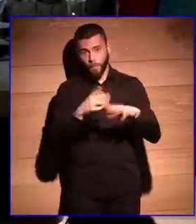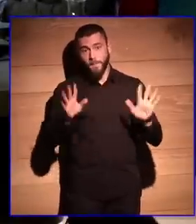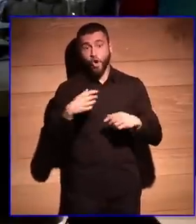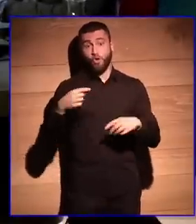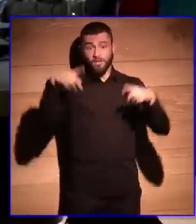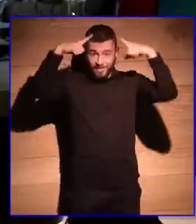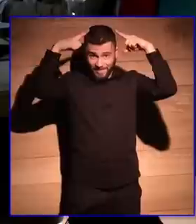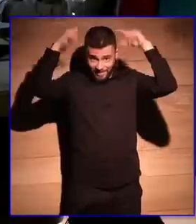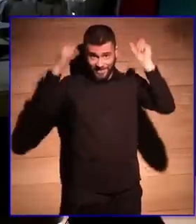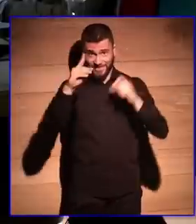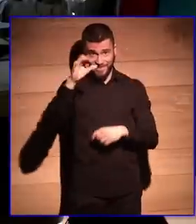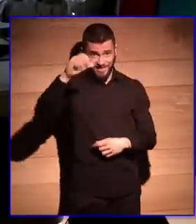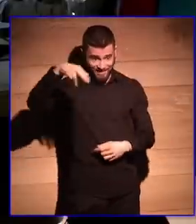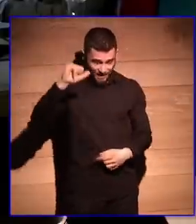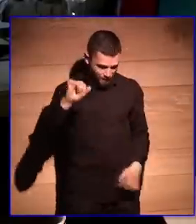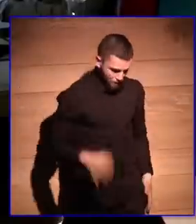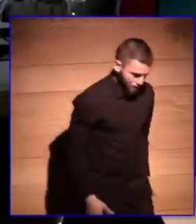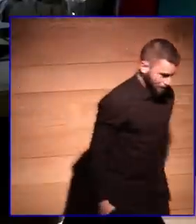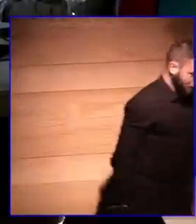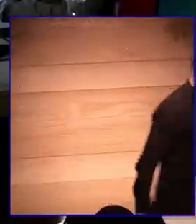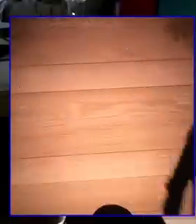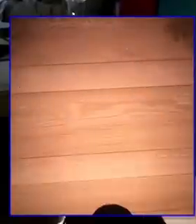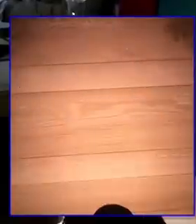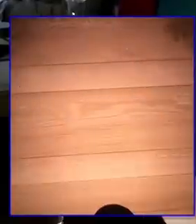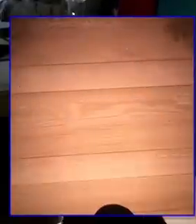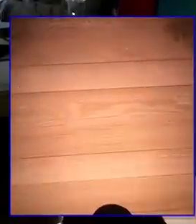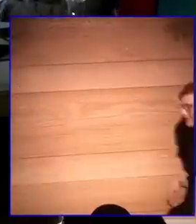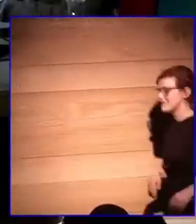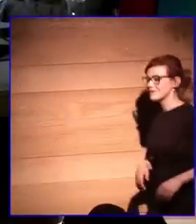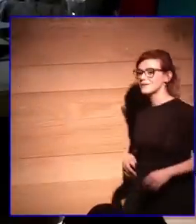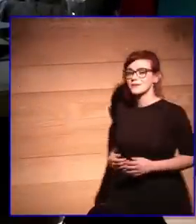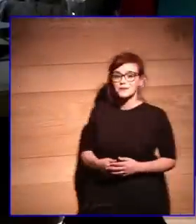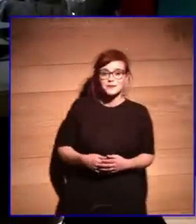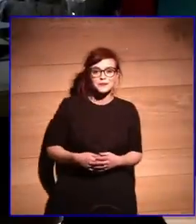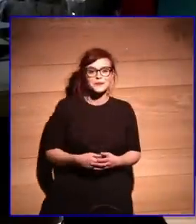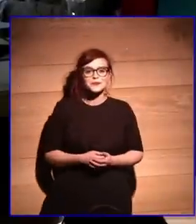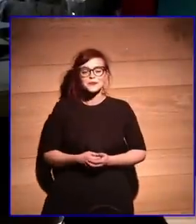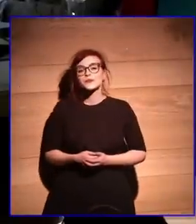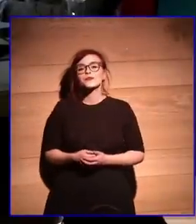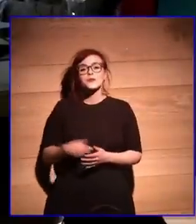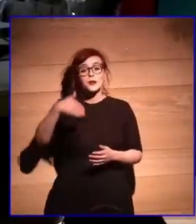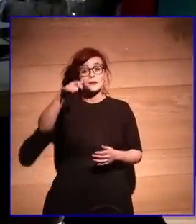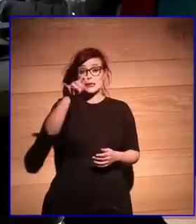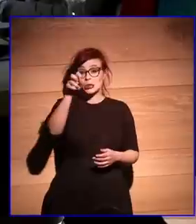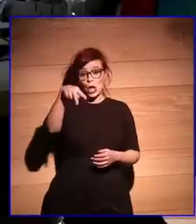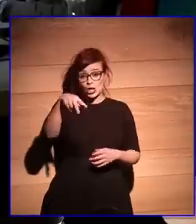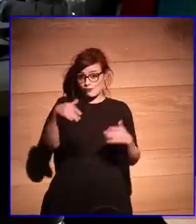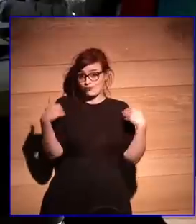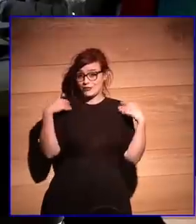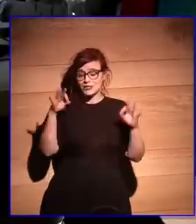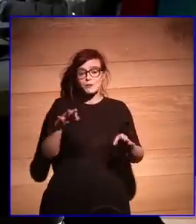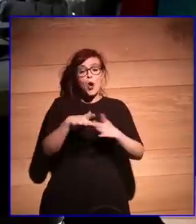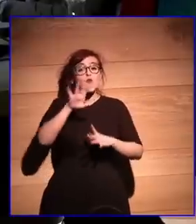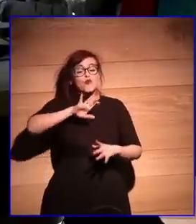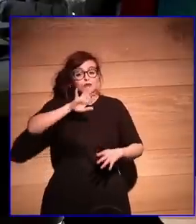Disney. Sí, coetáneos al fin y al cabo. ¿Quién ha hecho uno que no haya hecho el otro? Es de Milton. Pero lo